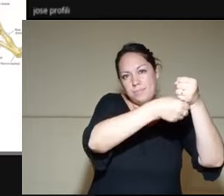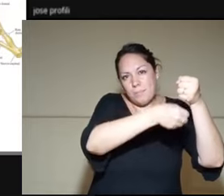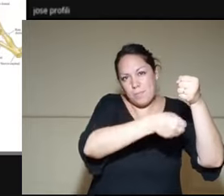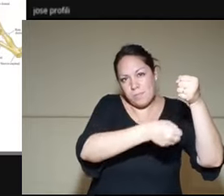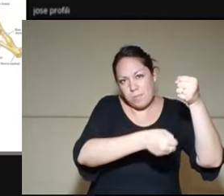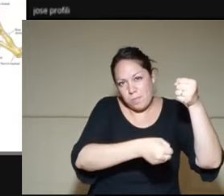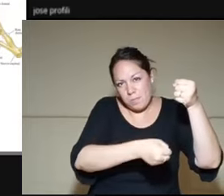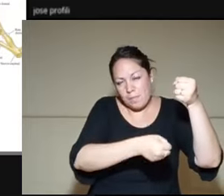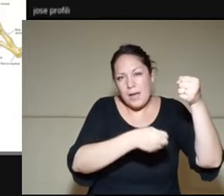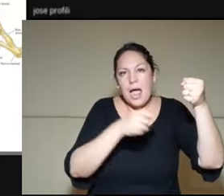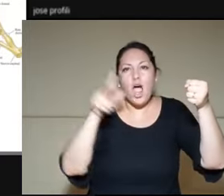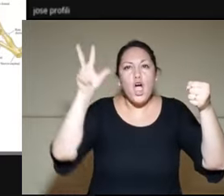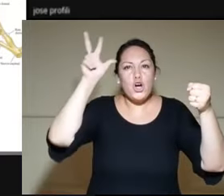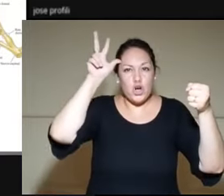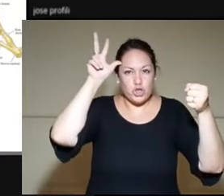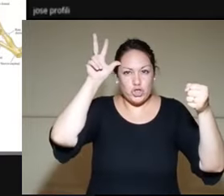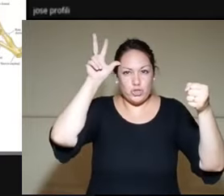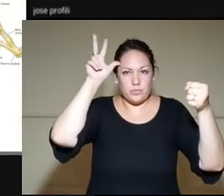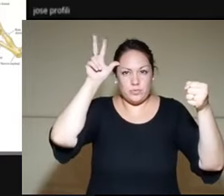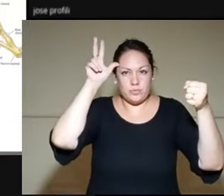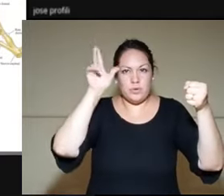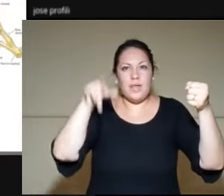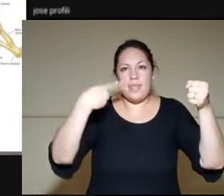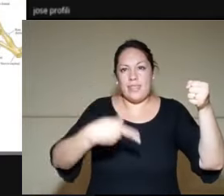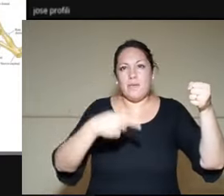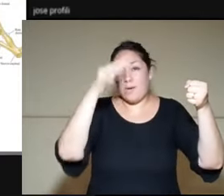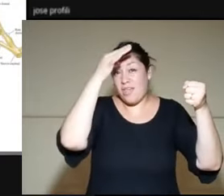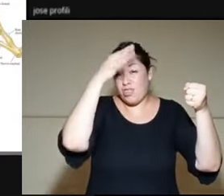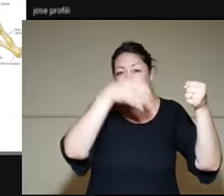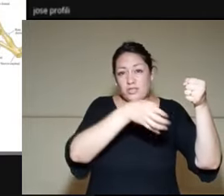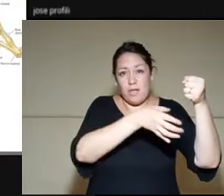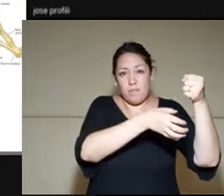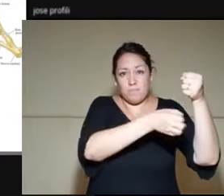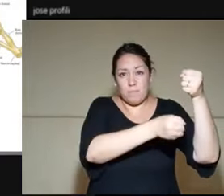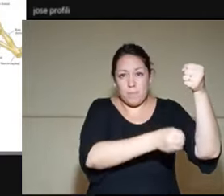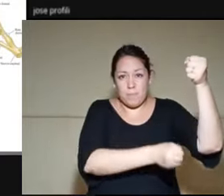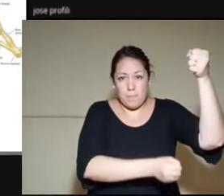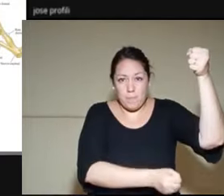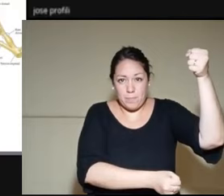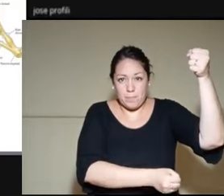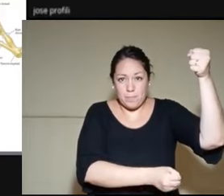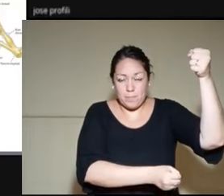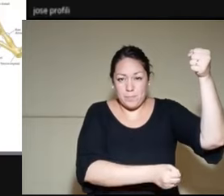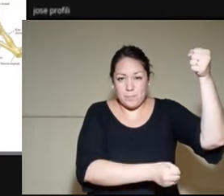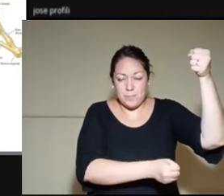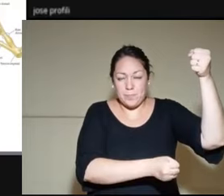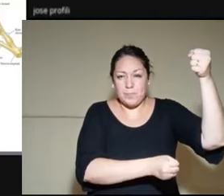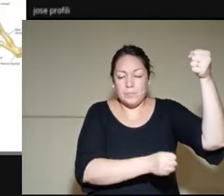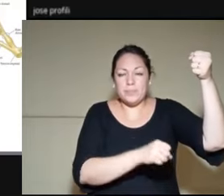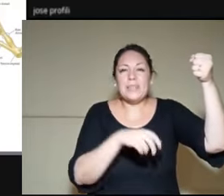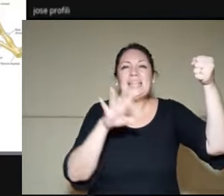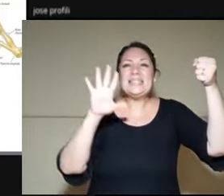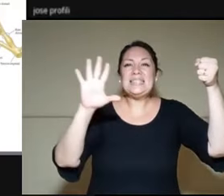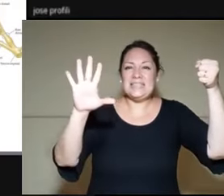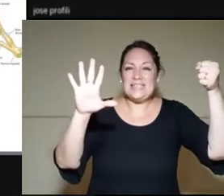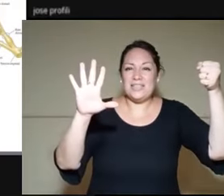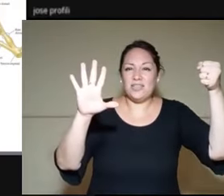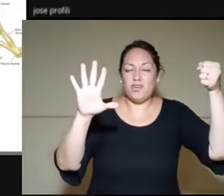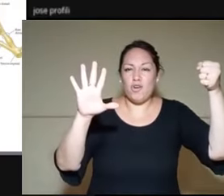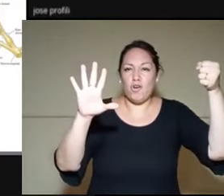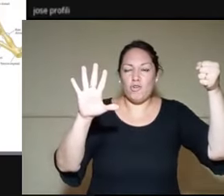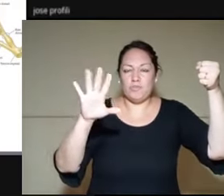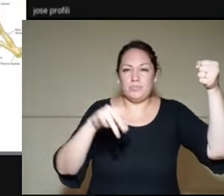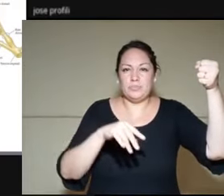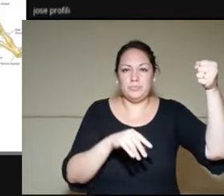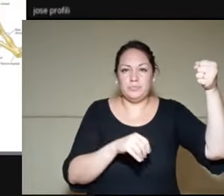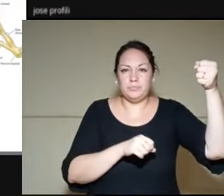que se puede confundir con que son 7, pero esa es la octava, digamos. Entonces, tienen 8 vértebras cervicales, por lo